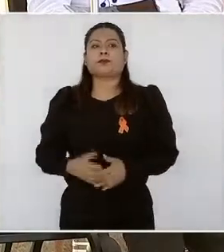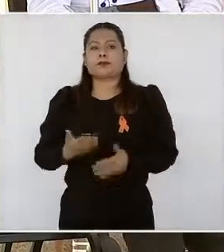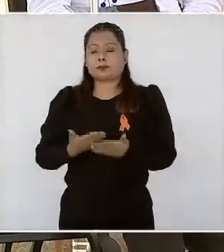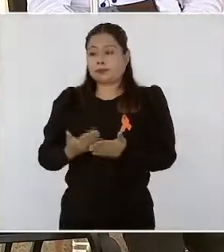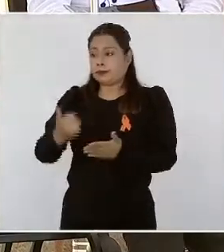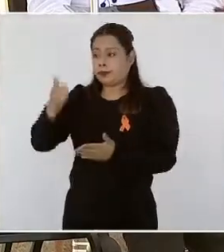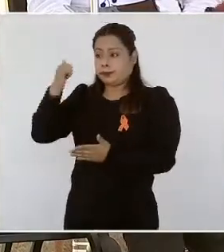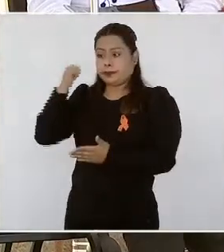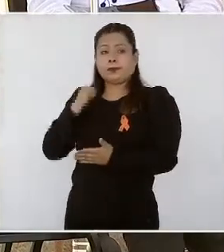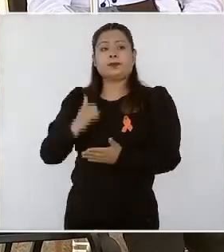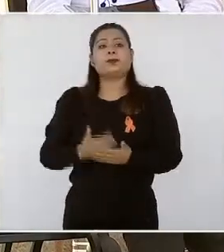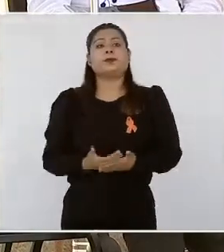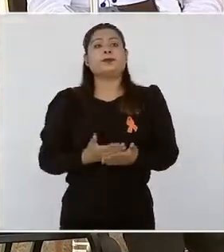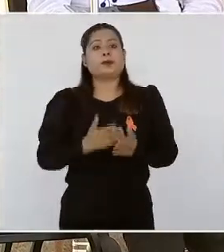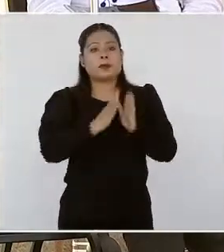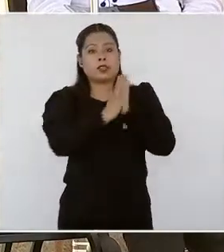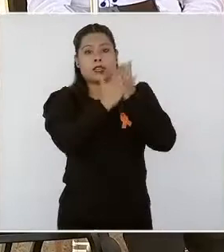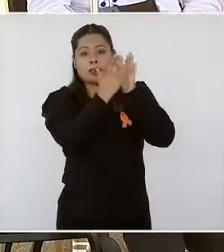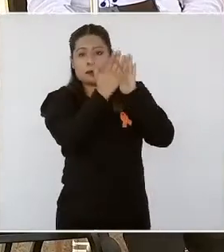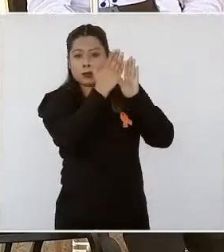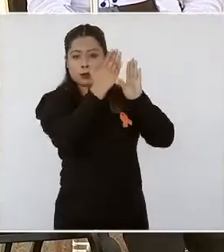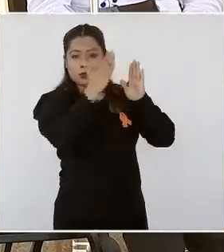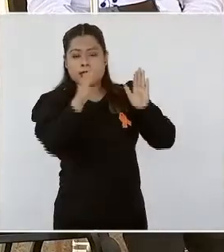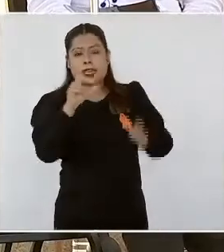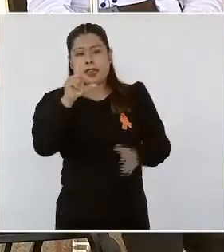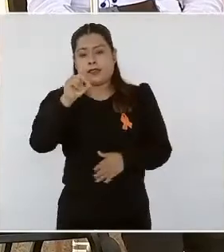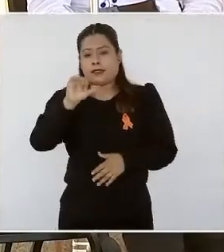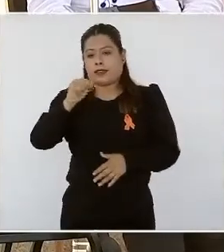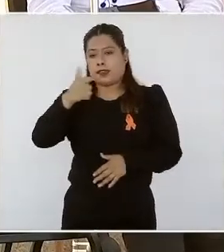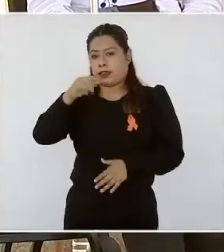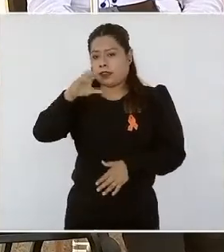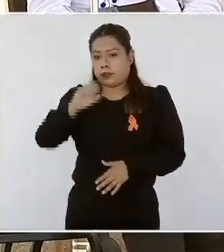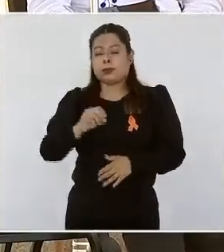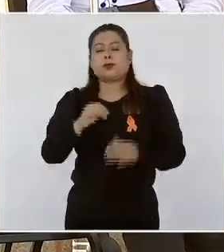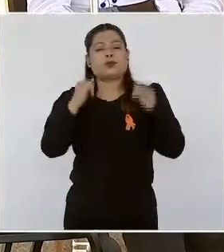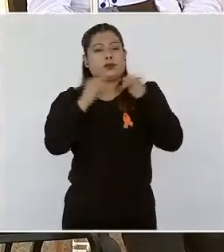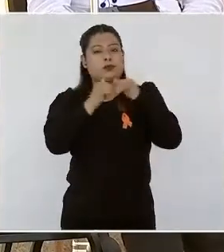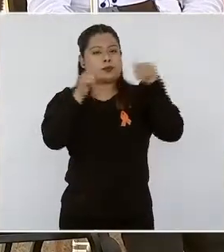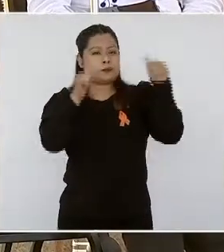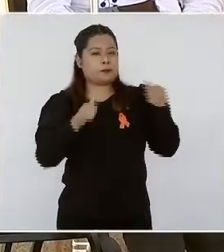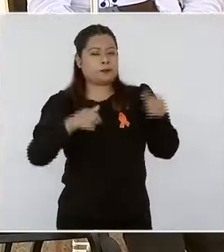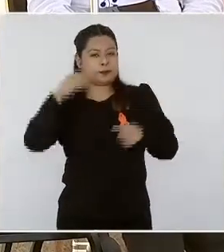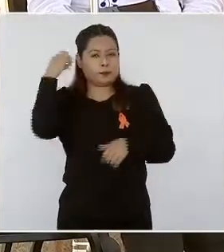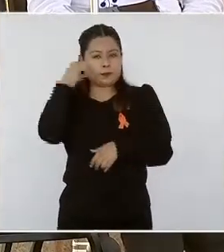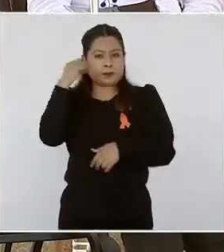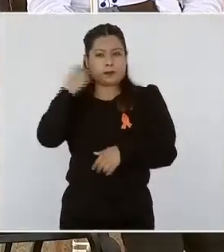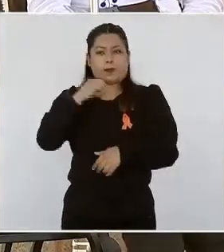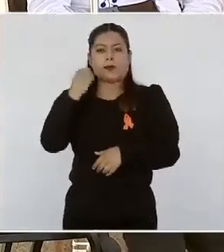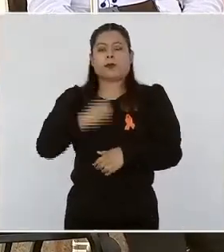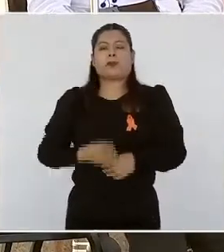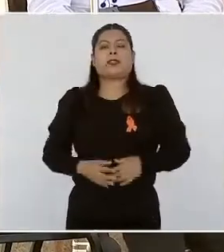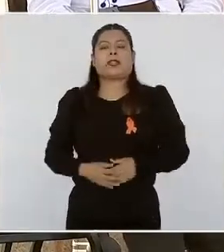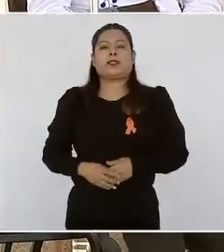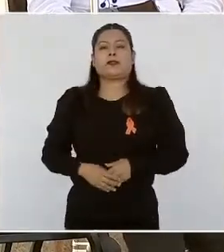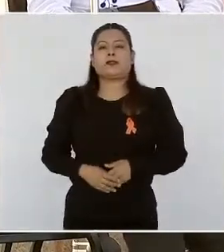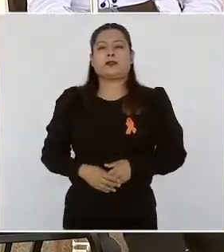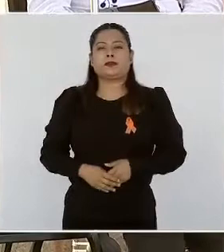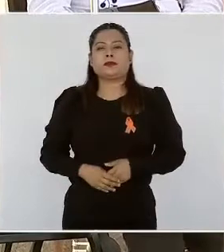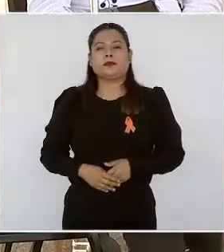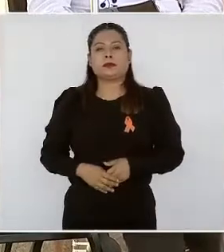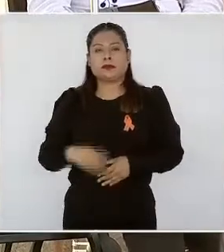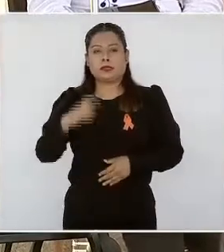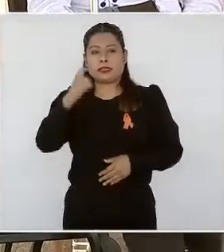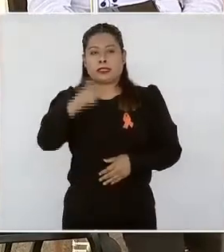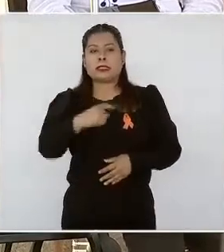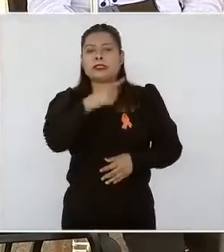atrás se encuentra la Biblioteca del Yago, el Instituto de Artes Gráficas de Oaxaca, que es